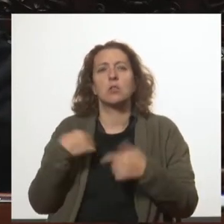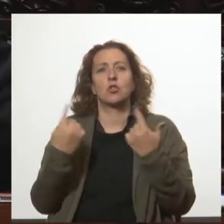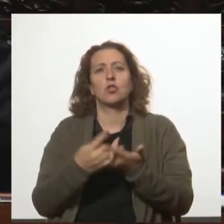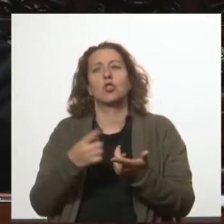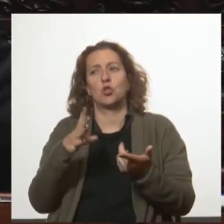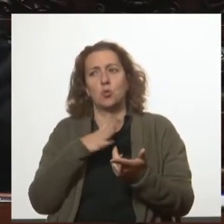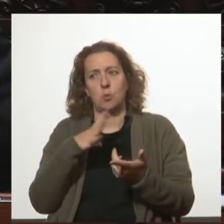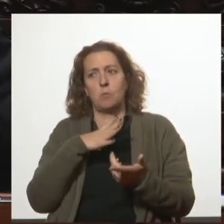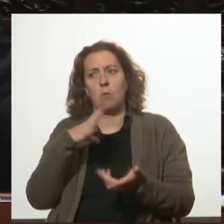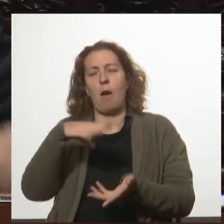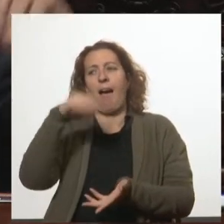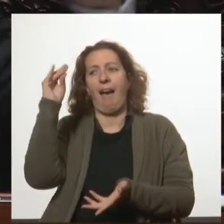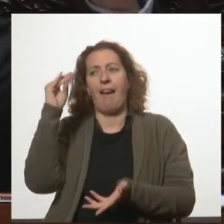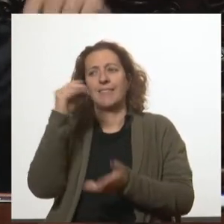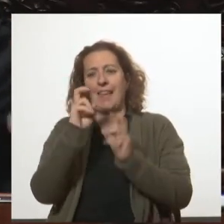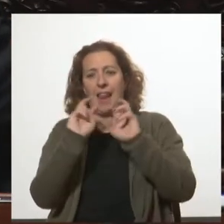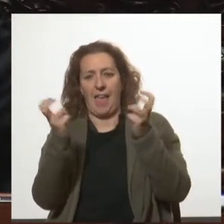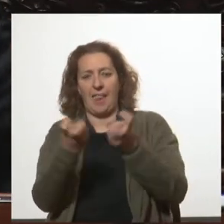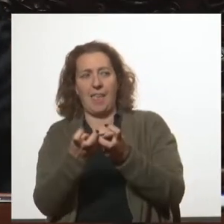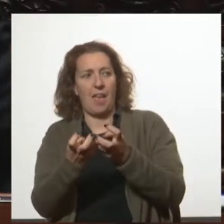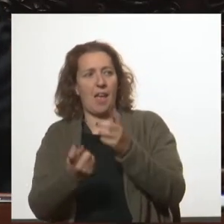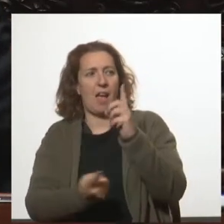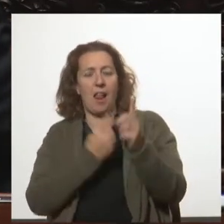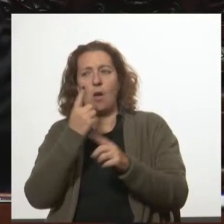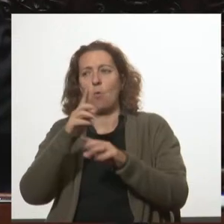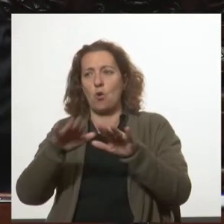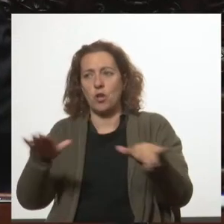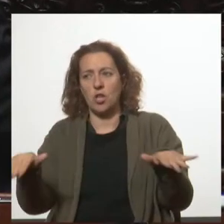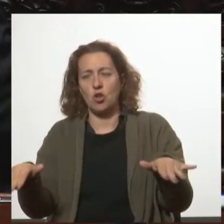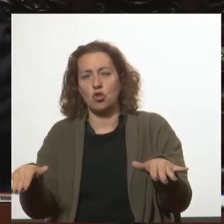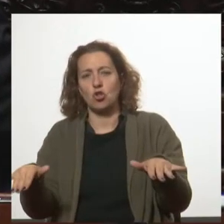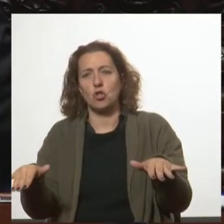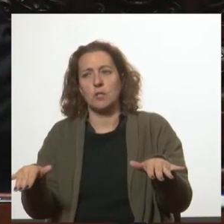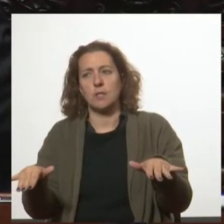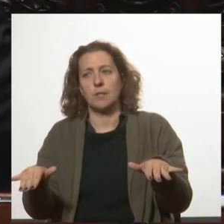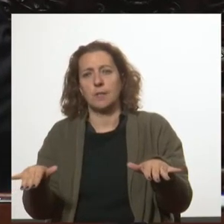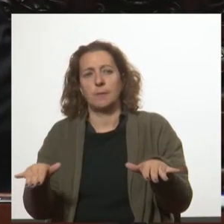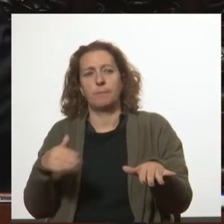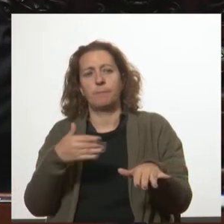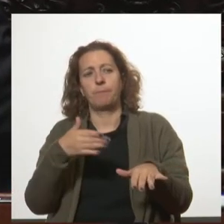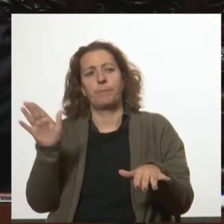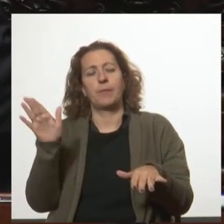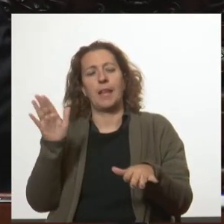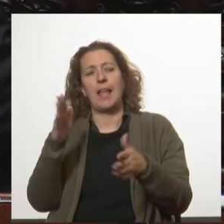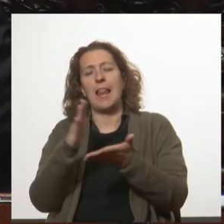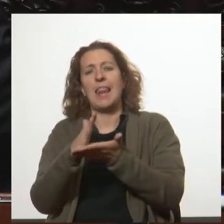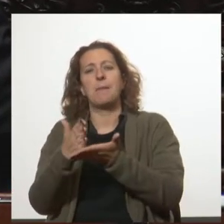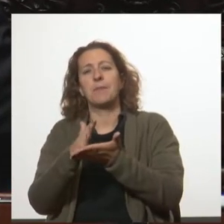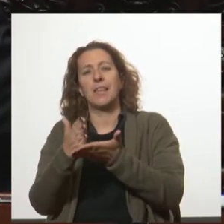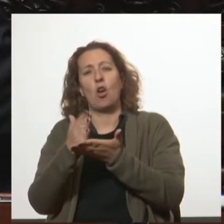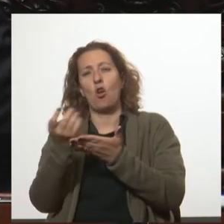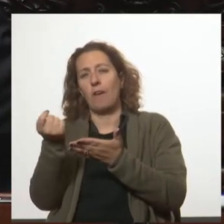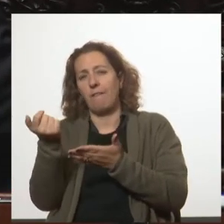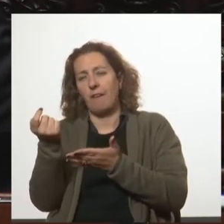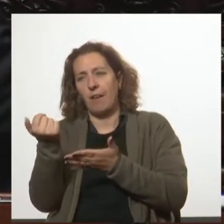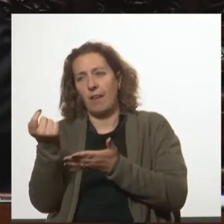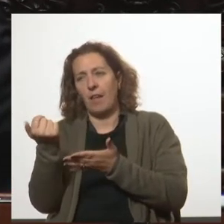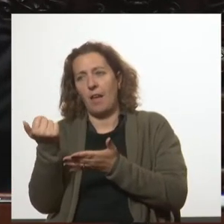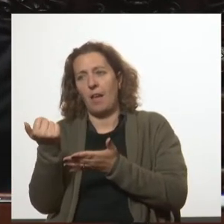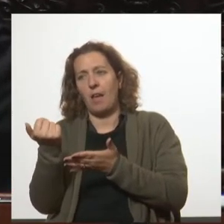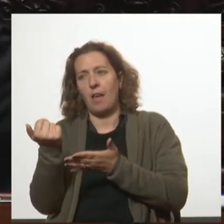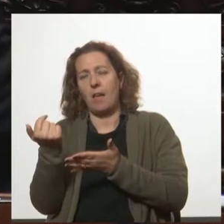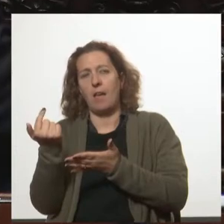arena algunos niños por allá por el límite con ribera por